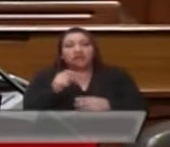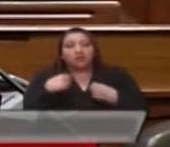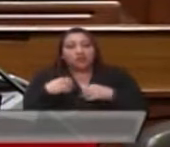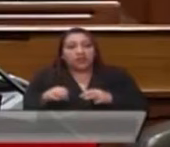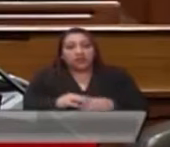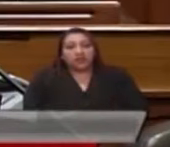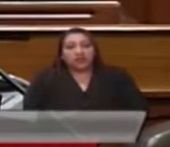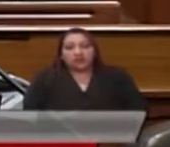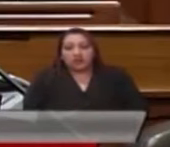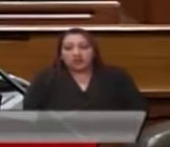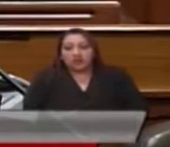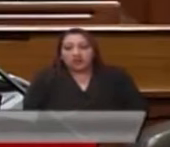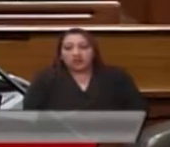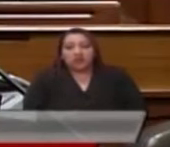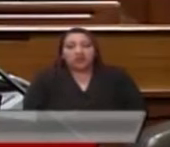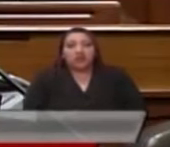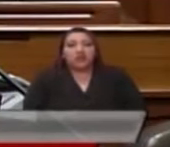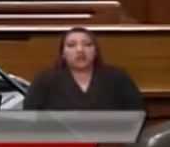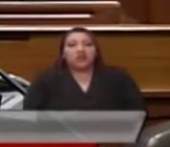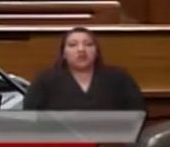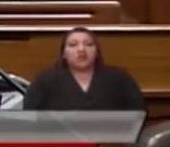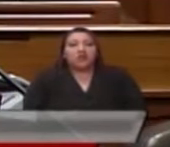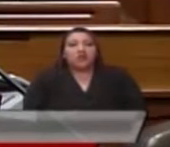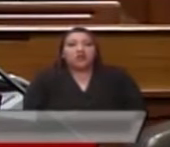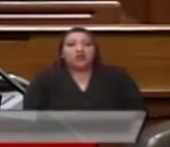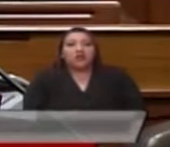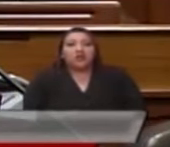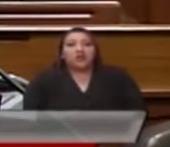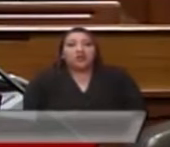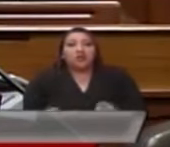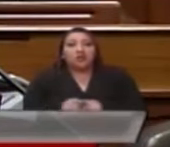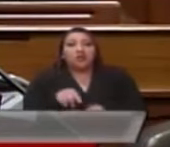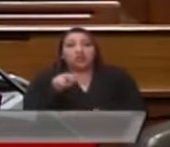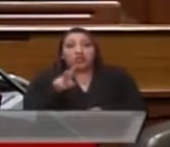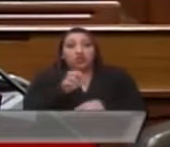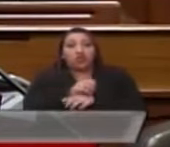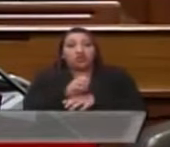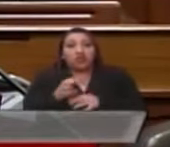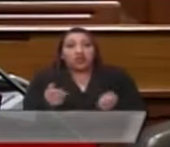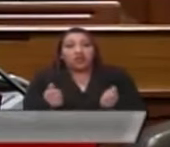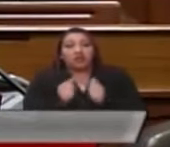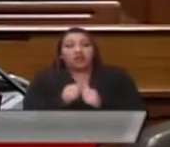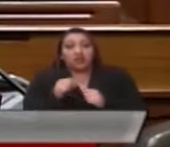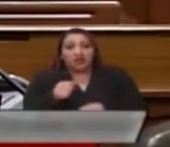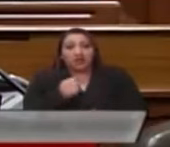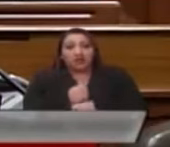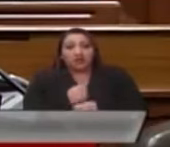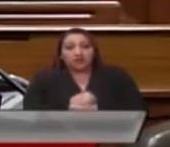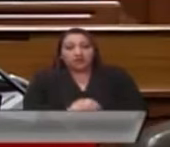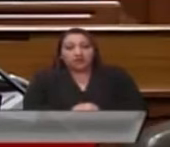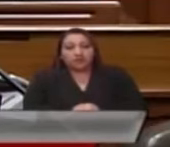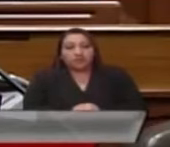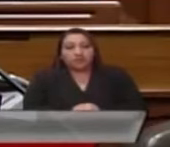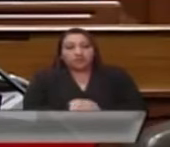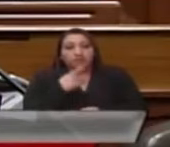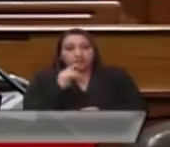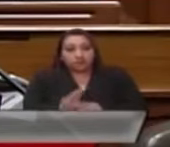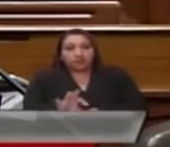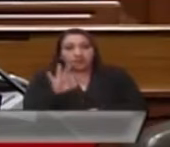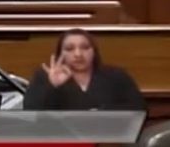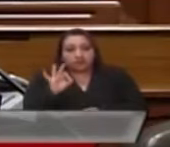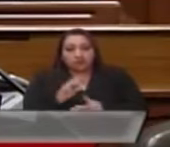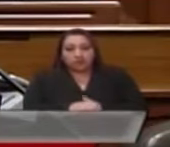debe ser. Asimismo, los 2 consejeros que la acompañarán en dicha tarea serán